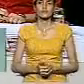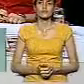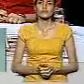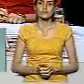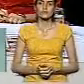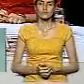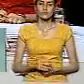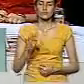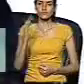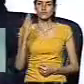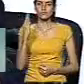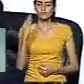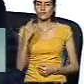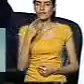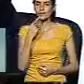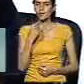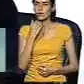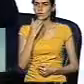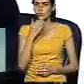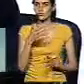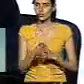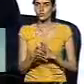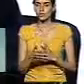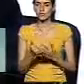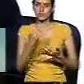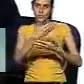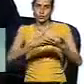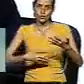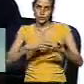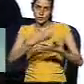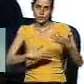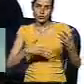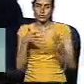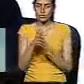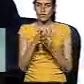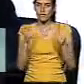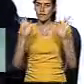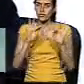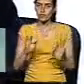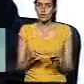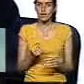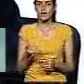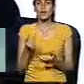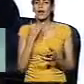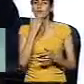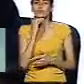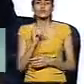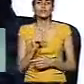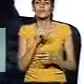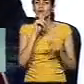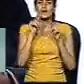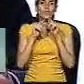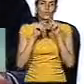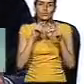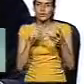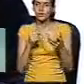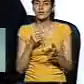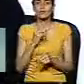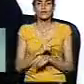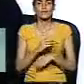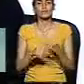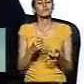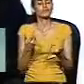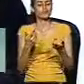por cierto, nos gustaría que tienes el instrumento sobre la metodología, unas premisas y una serie de preguntas que van a